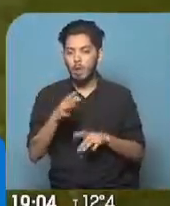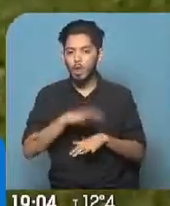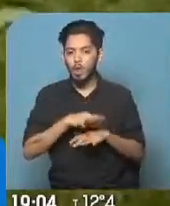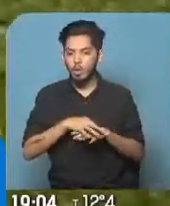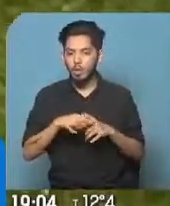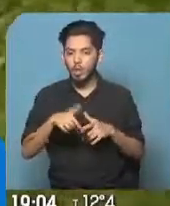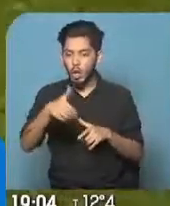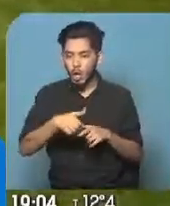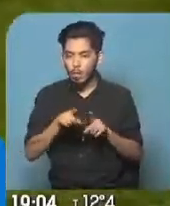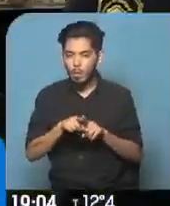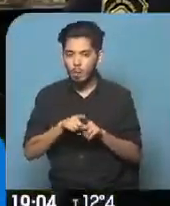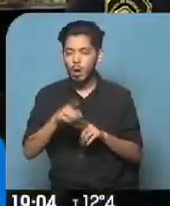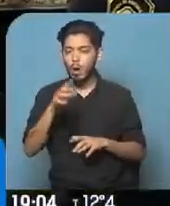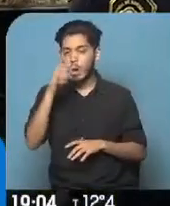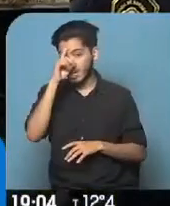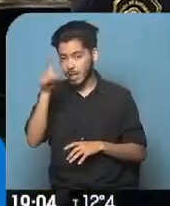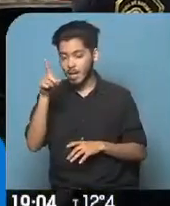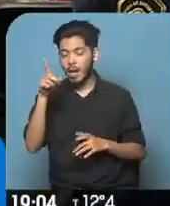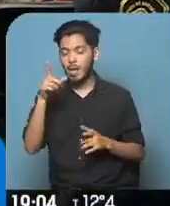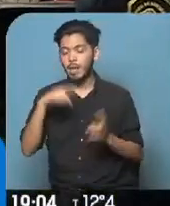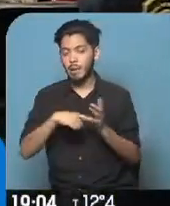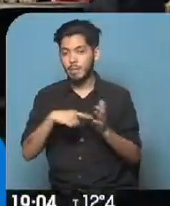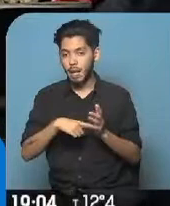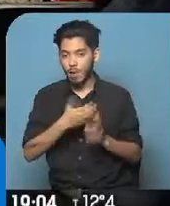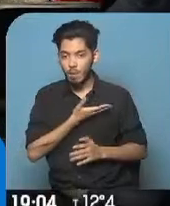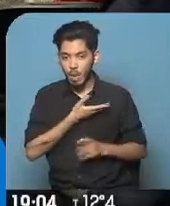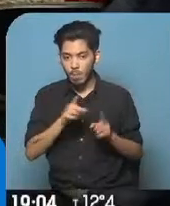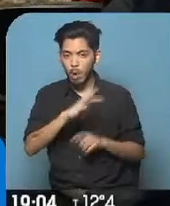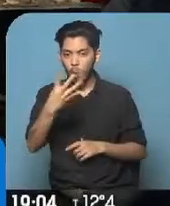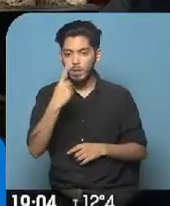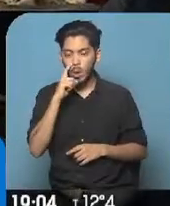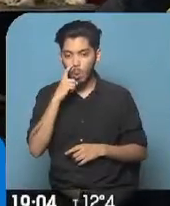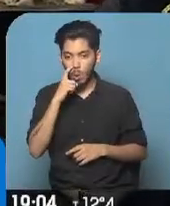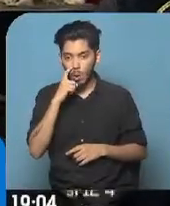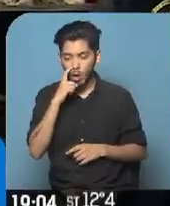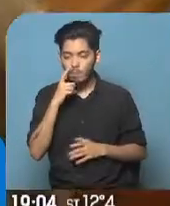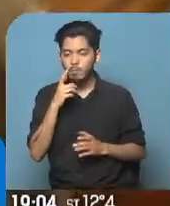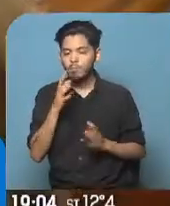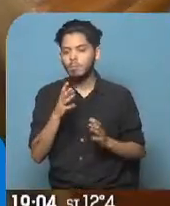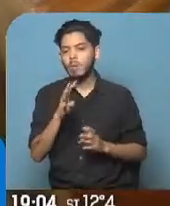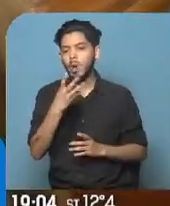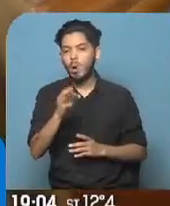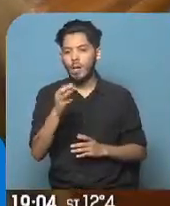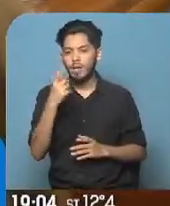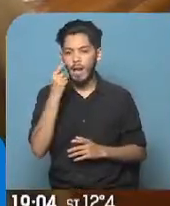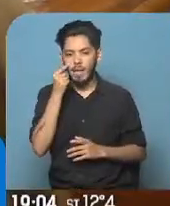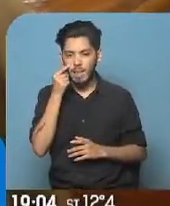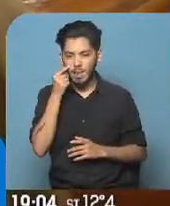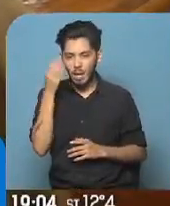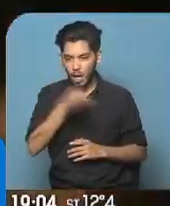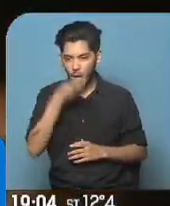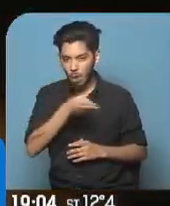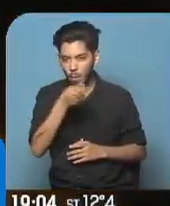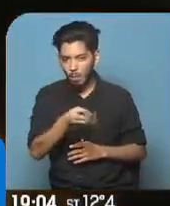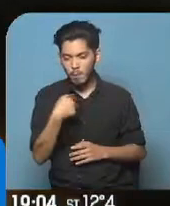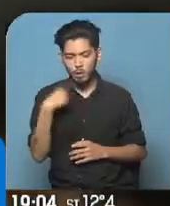federal el juicio había comenzado el 4 de junio y pasaron más de 40 testigos yo